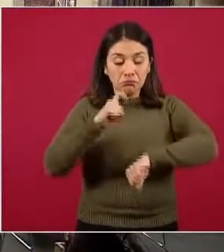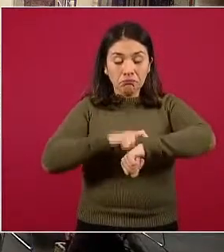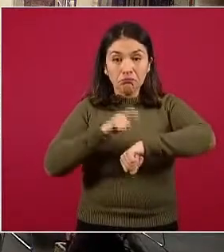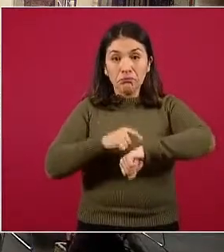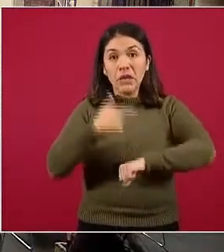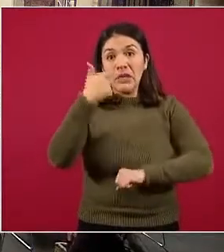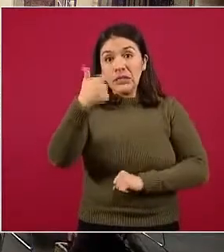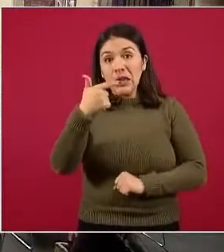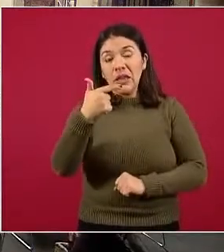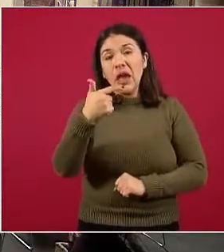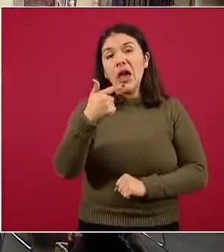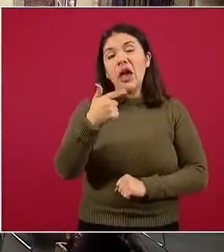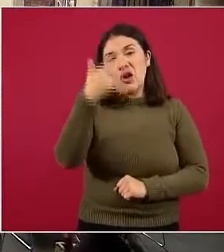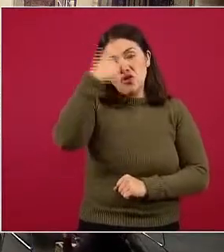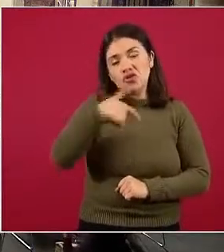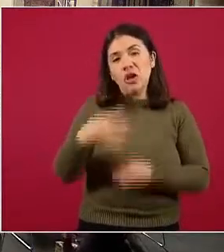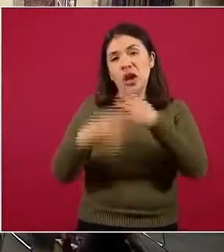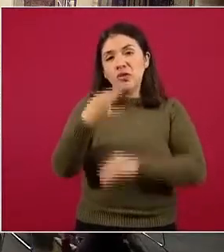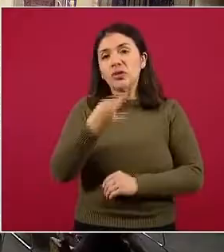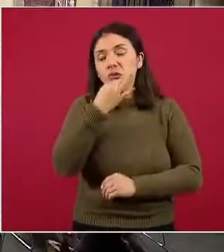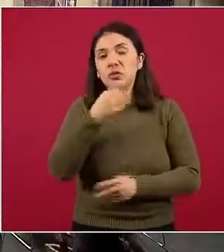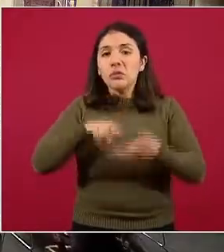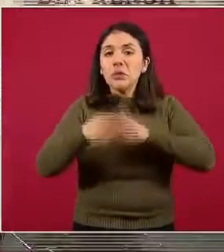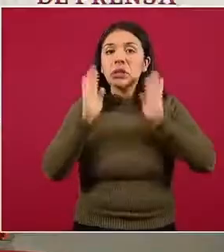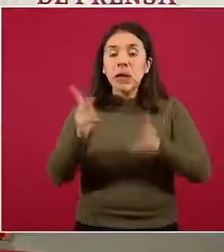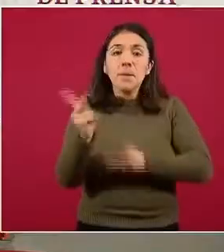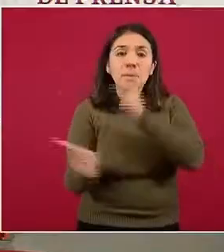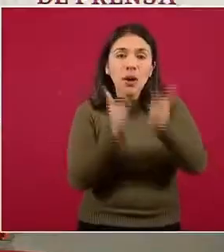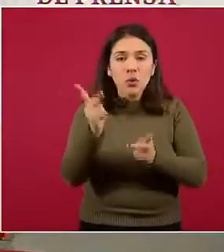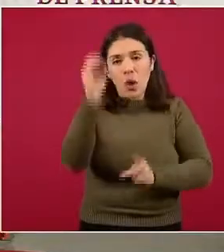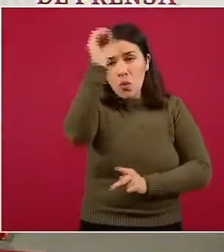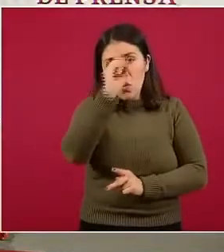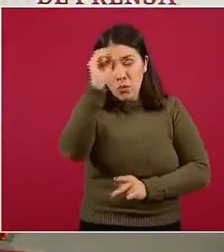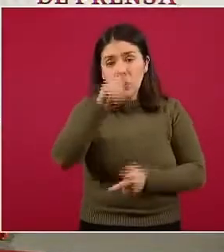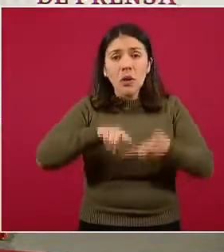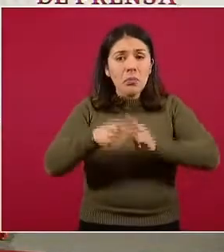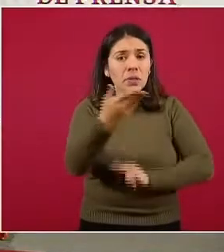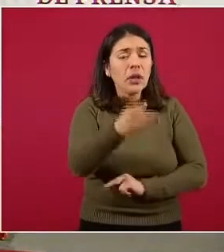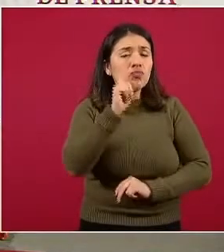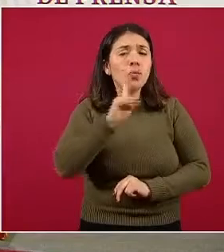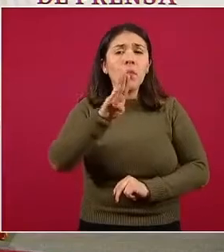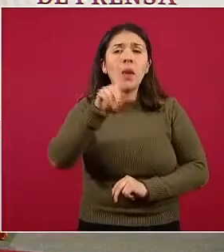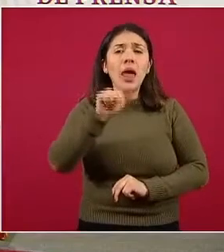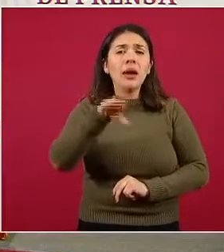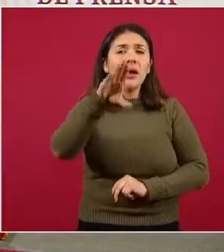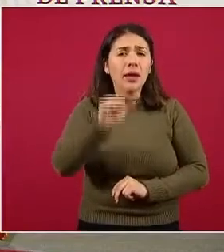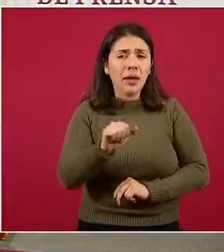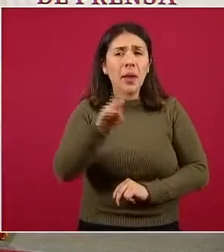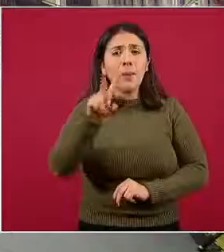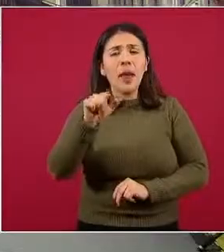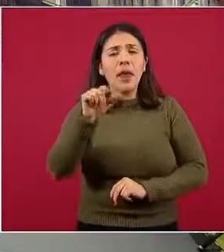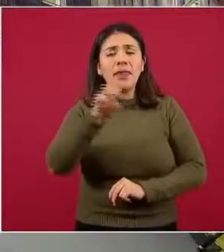19:14, vamos a abrir a preguntas y comentarios y empezamos con Blanca Valadez de Milenio.